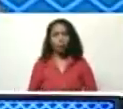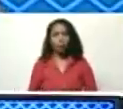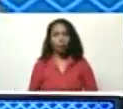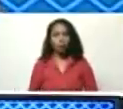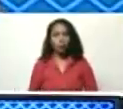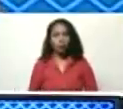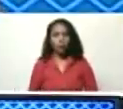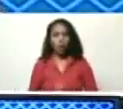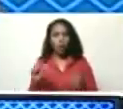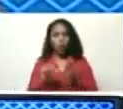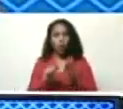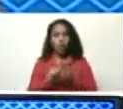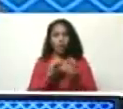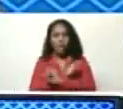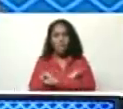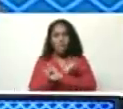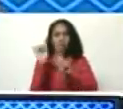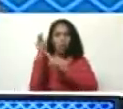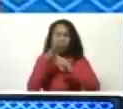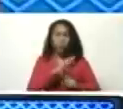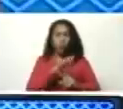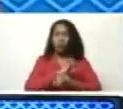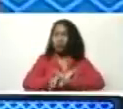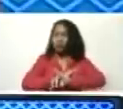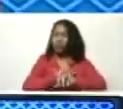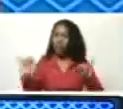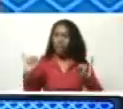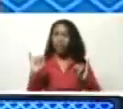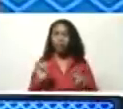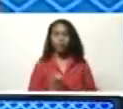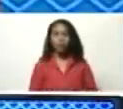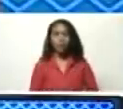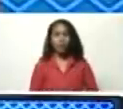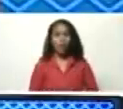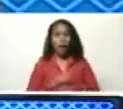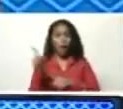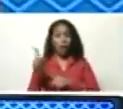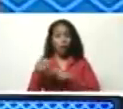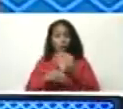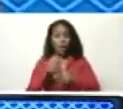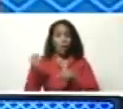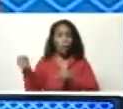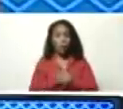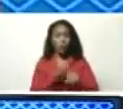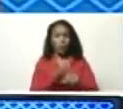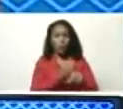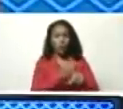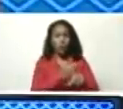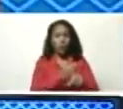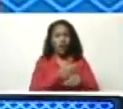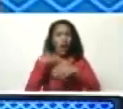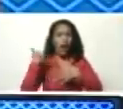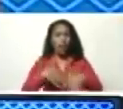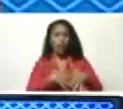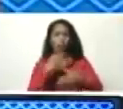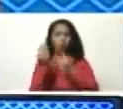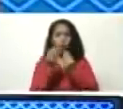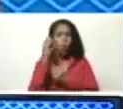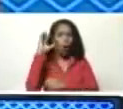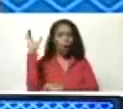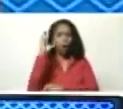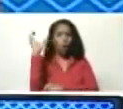donde se acaben las humillaciones a que son sometidos ejércitos como el de Colombia,